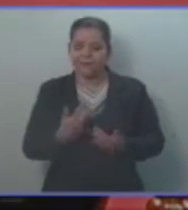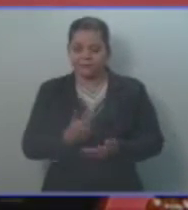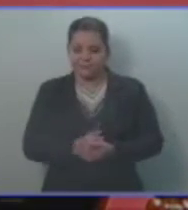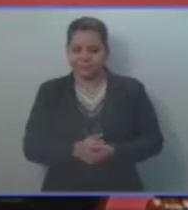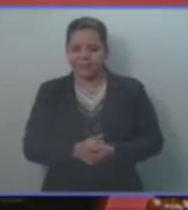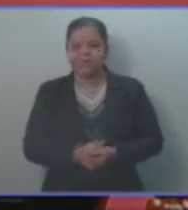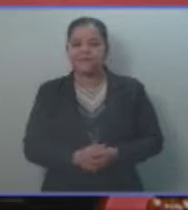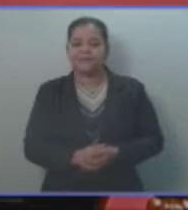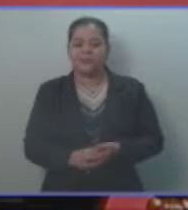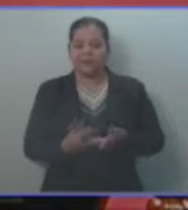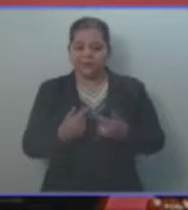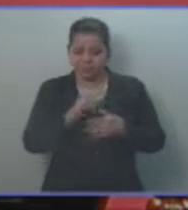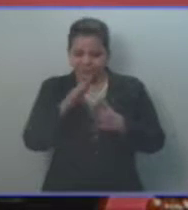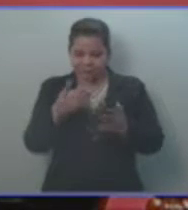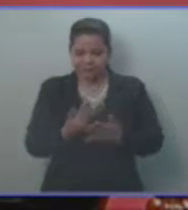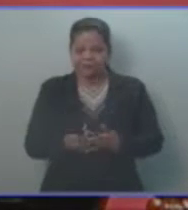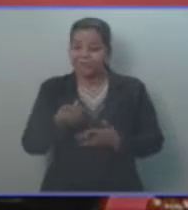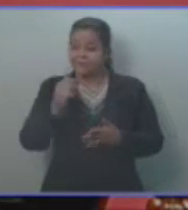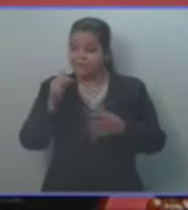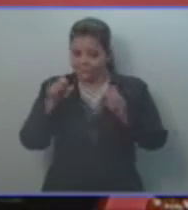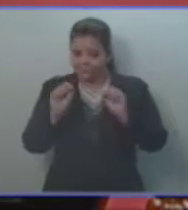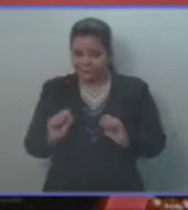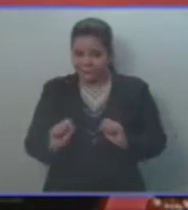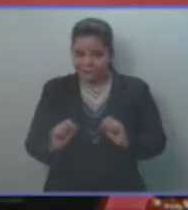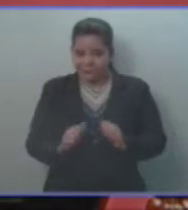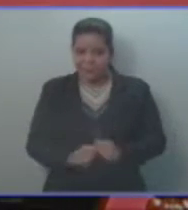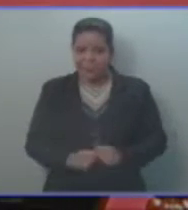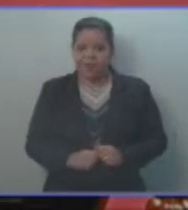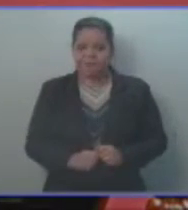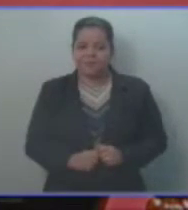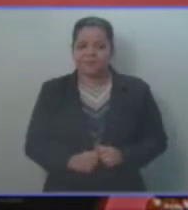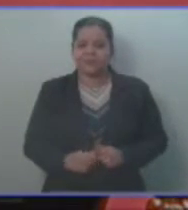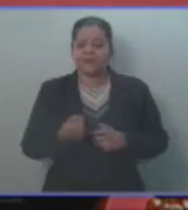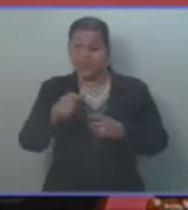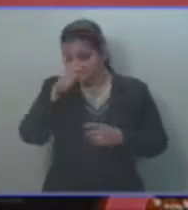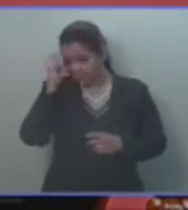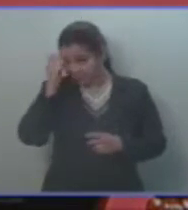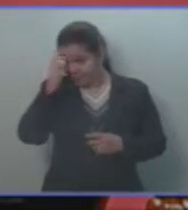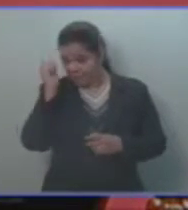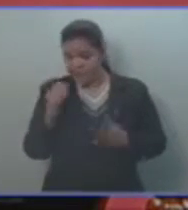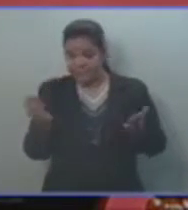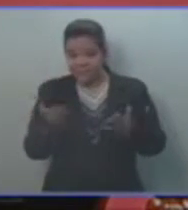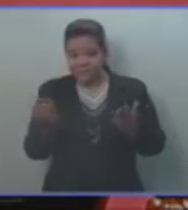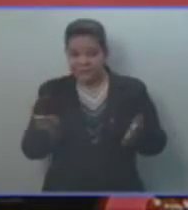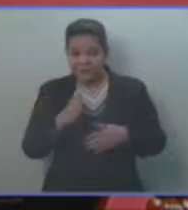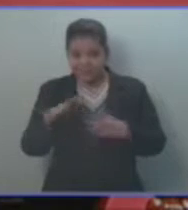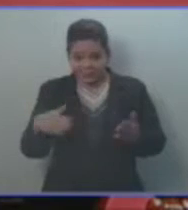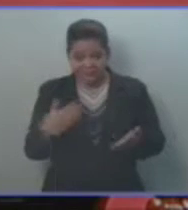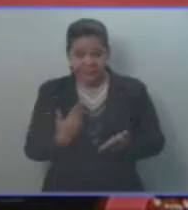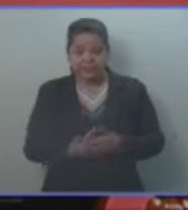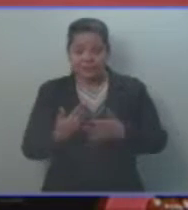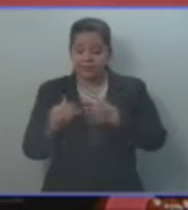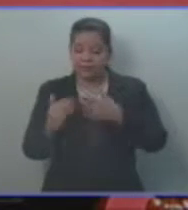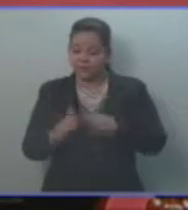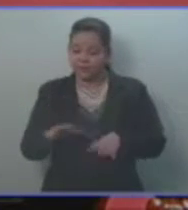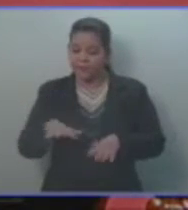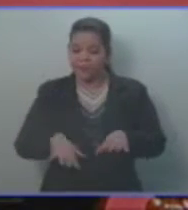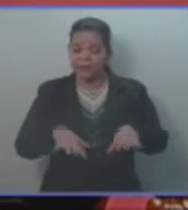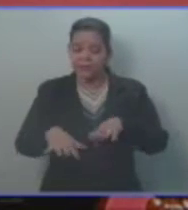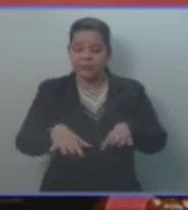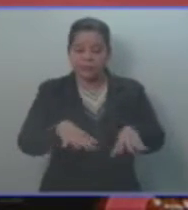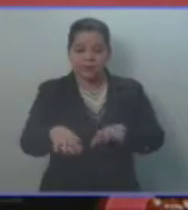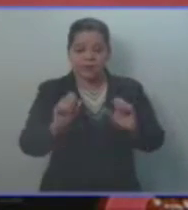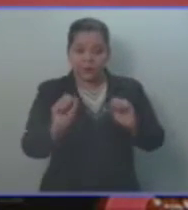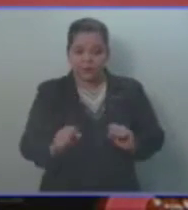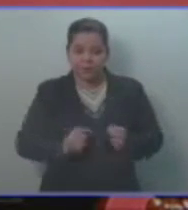el marco legal existente en este tema, sino también fortalece la labor que se desarrolla con diversos sectores a fin de